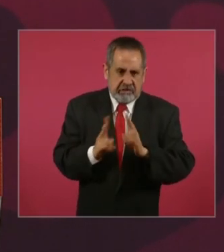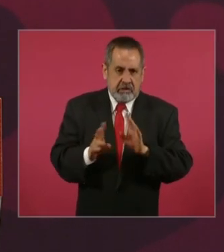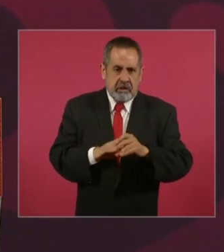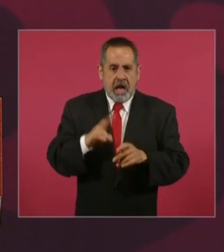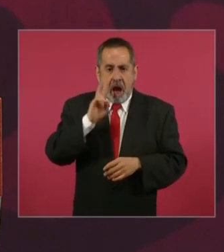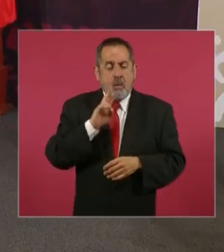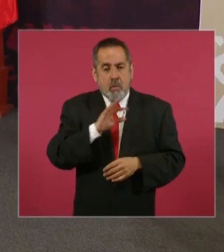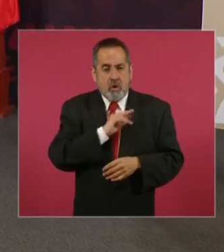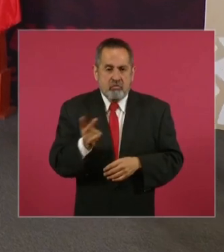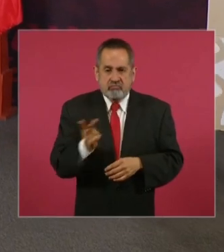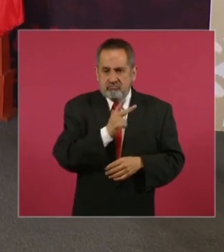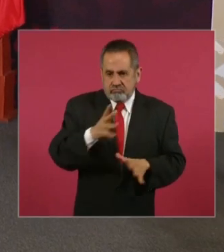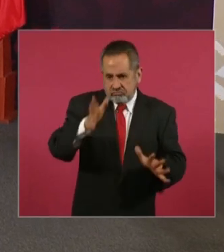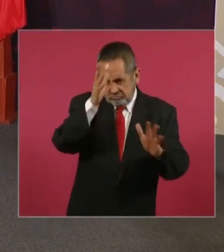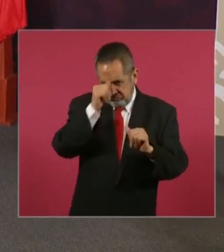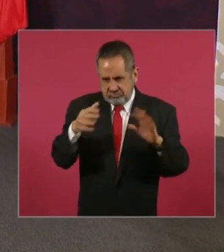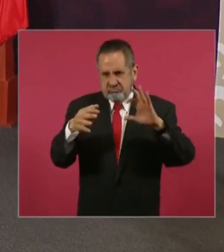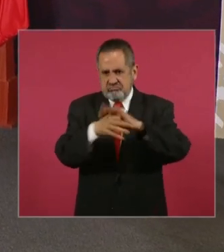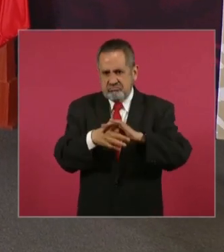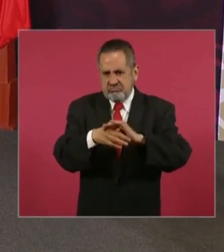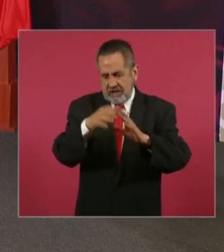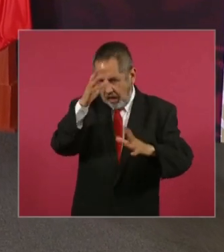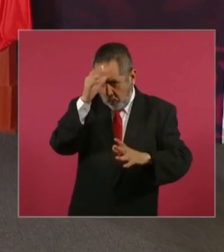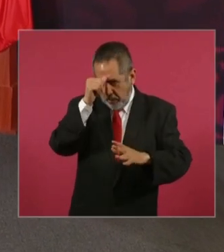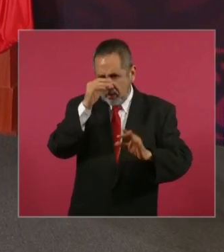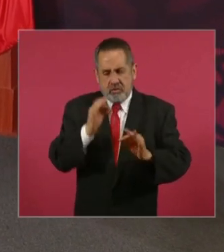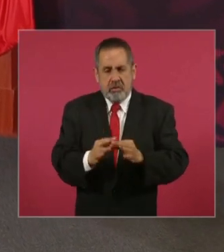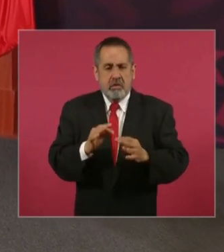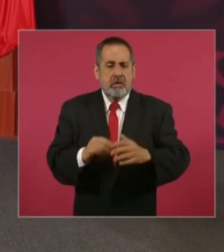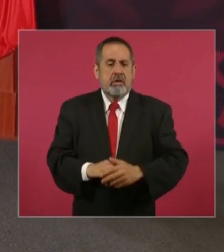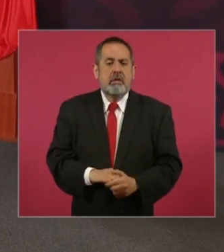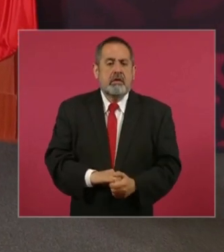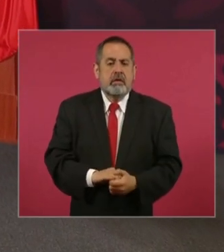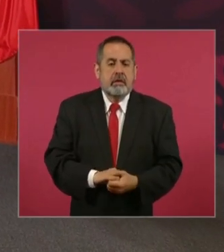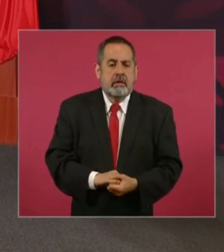a ver si podemos llegar a un arreglo, ¿sí?